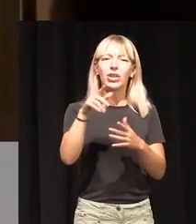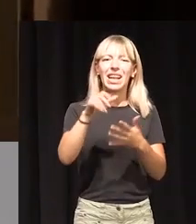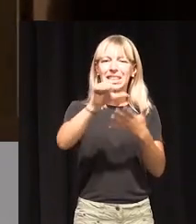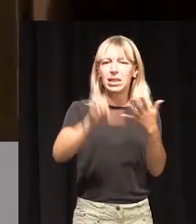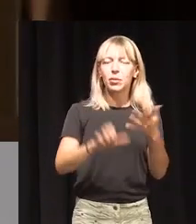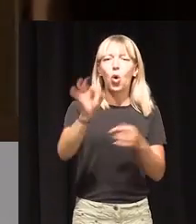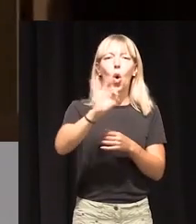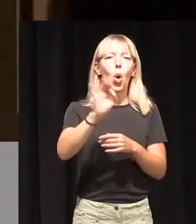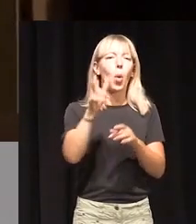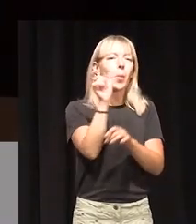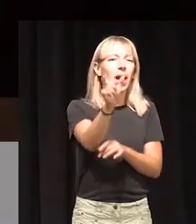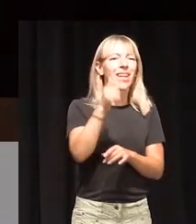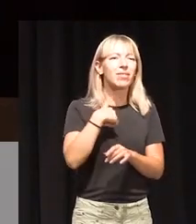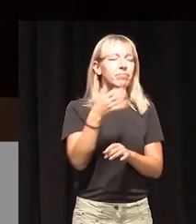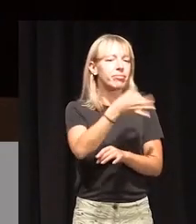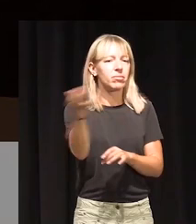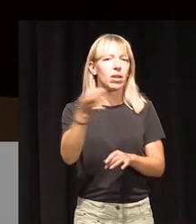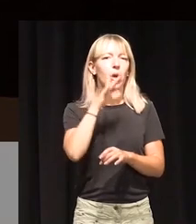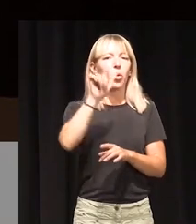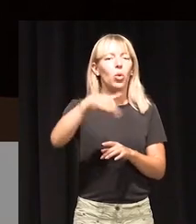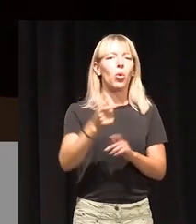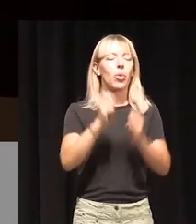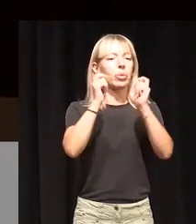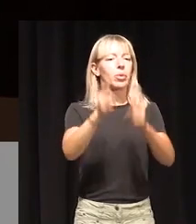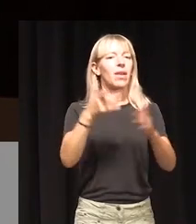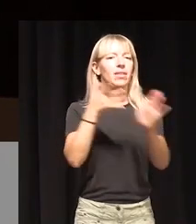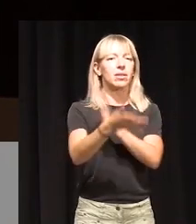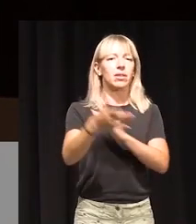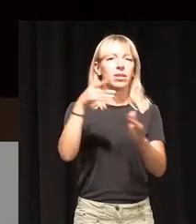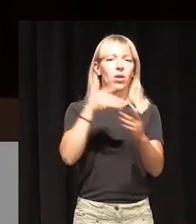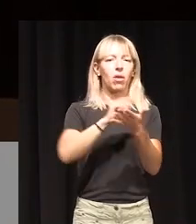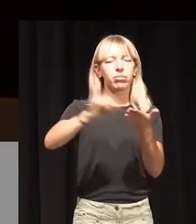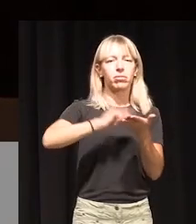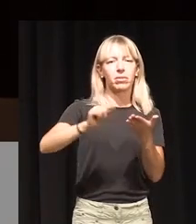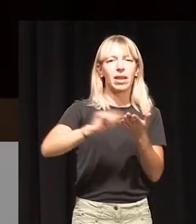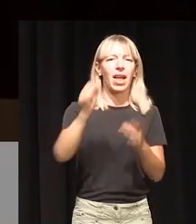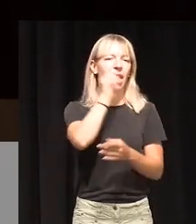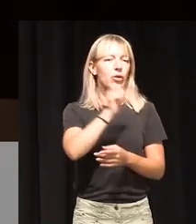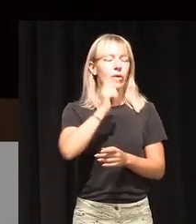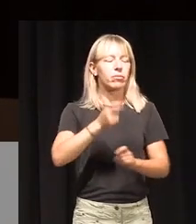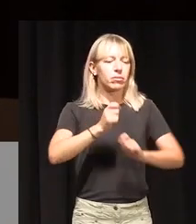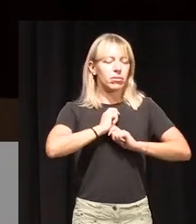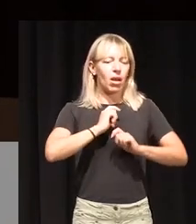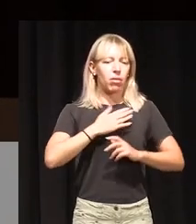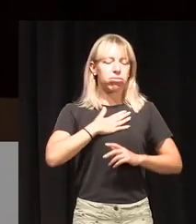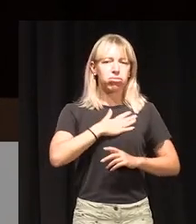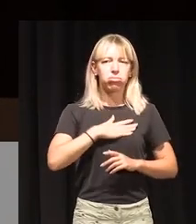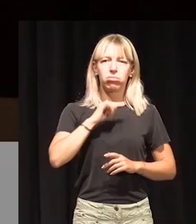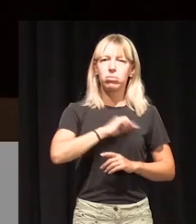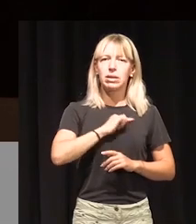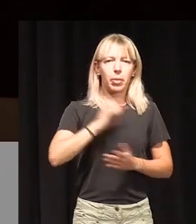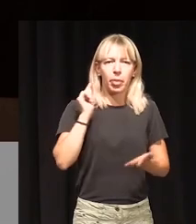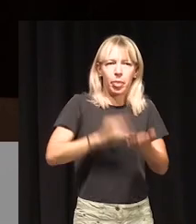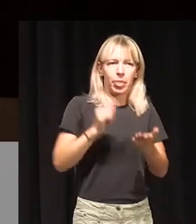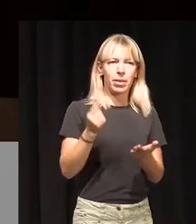la palabra que es perfecta para coronar y darle sentido a la letra de una canción, pues noto un efecto